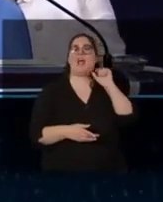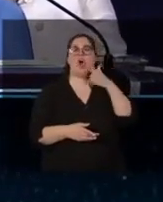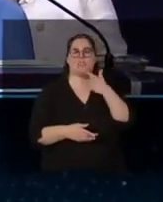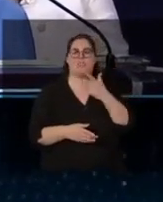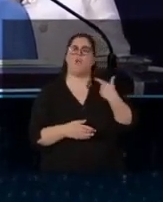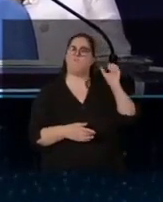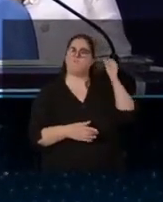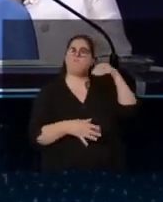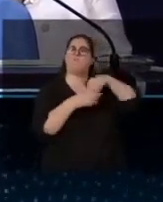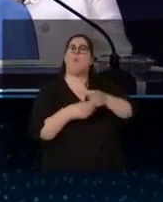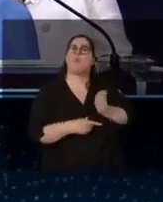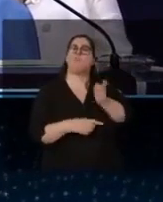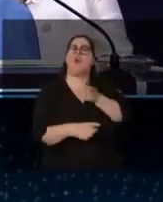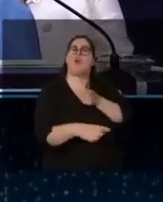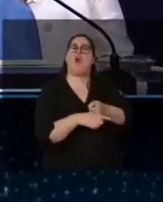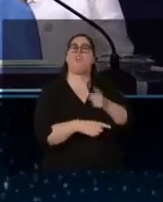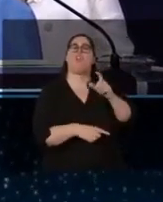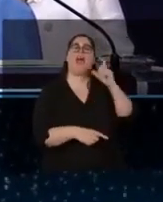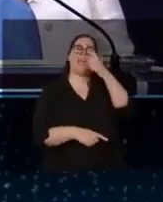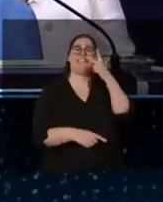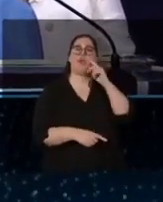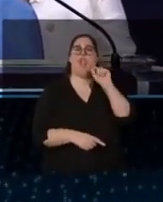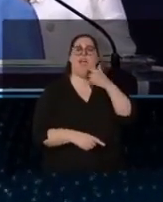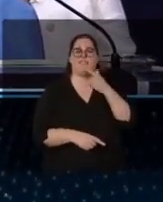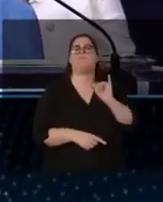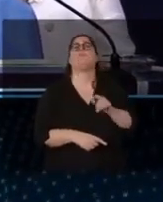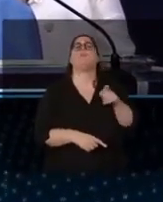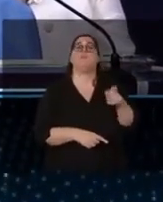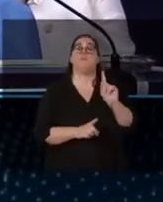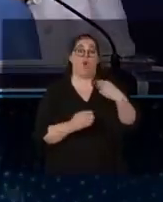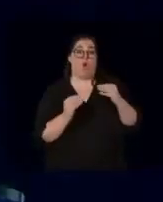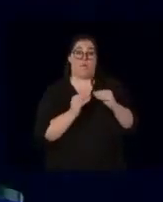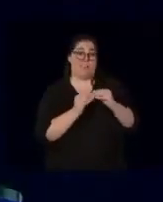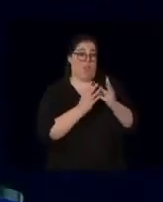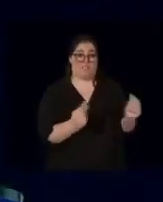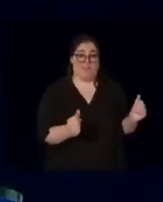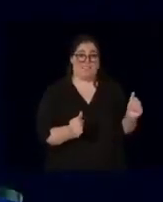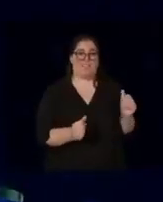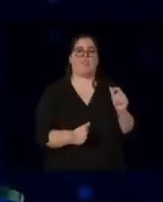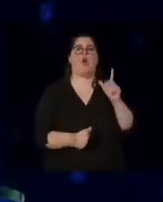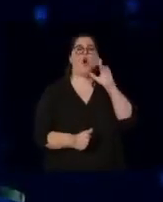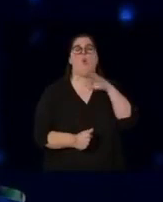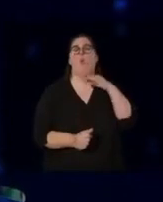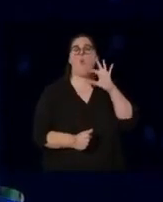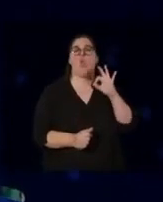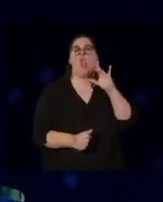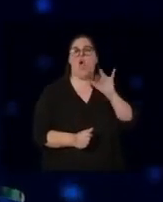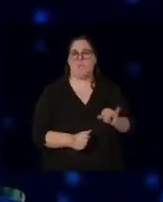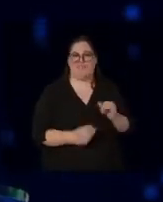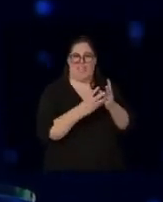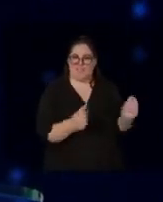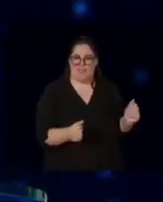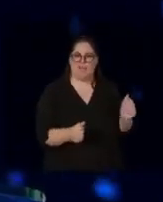en el juicio contra checolas en el que desapareció por segunda vez nuestro compañero Jorge Julio López por eso me